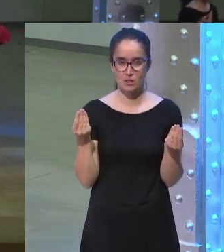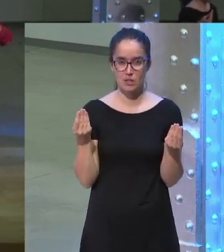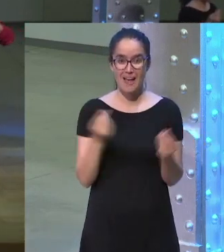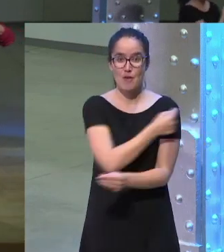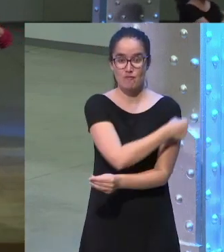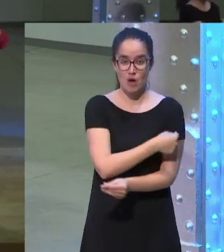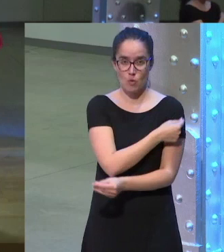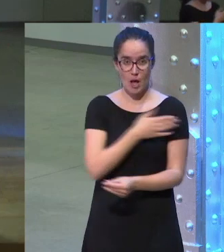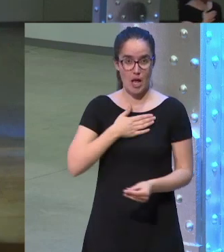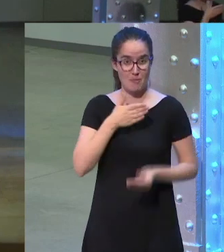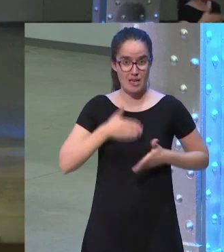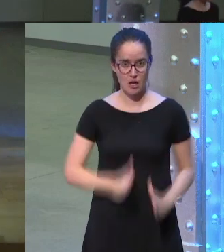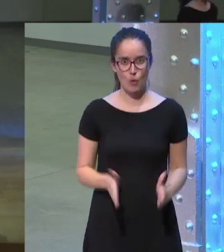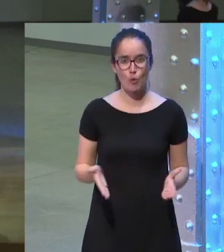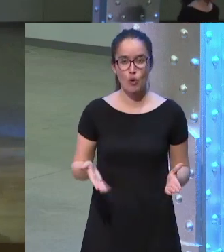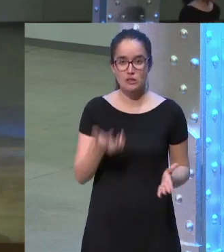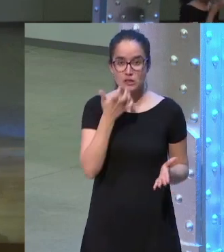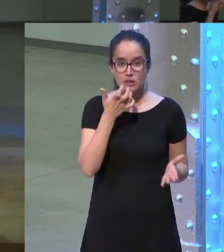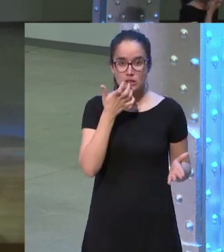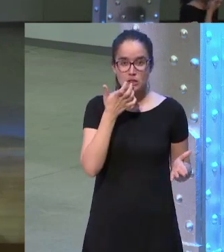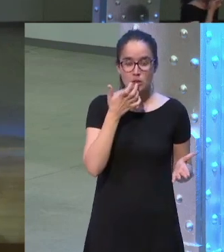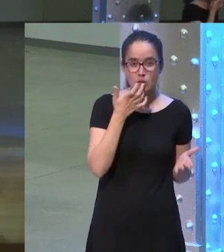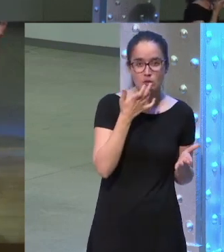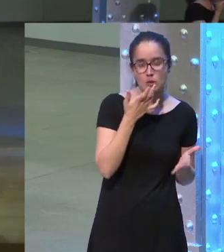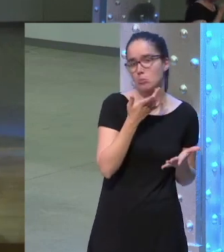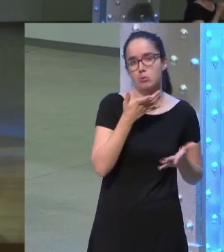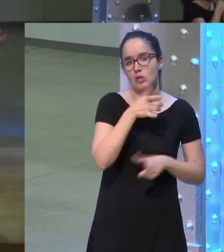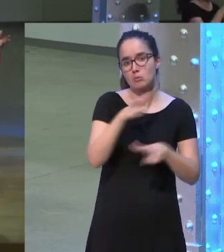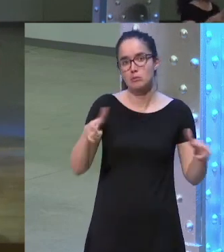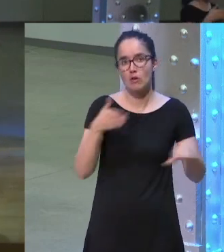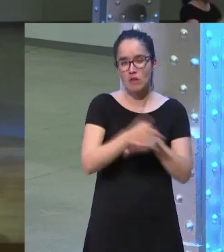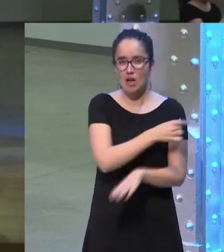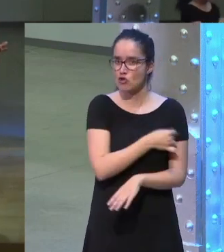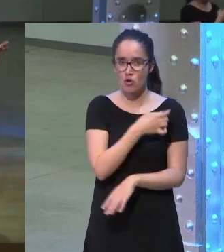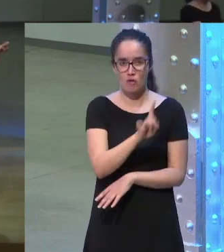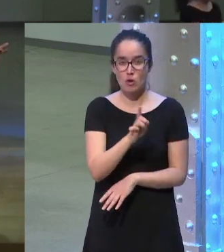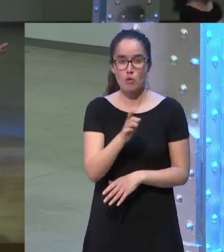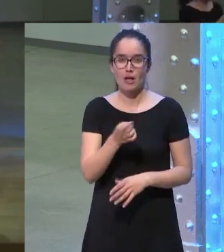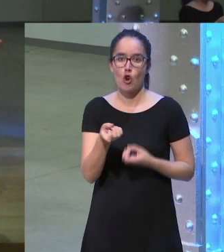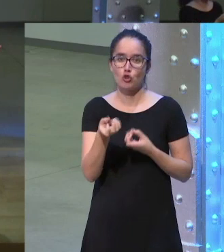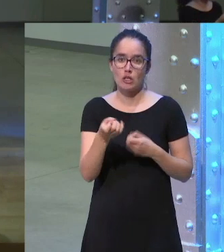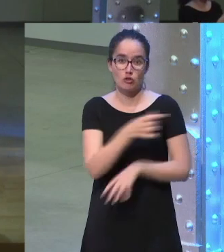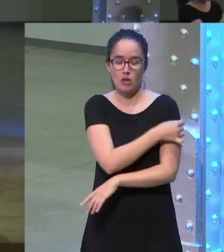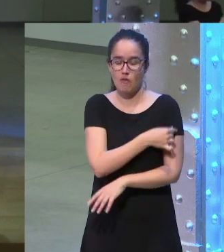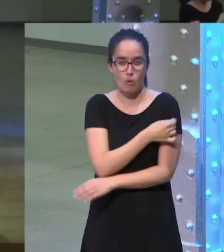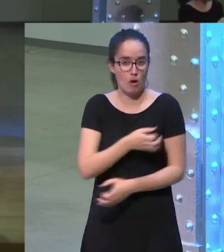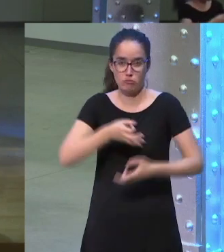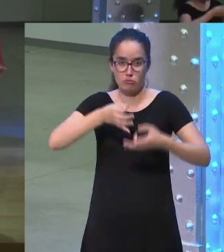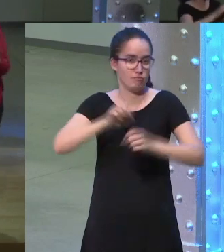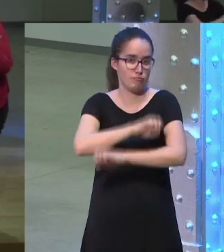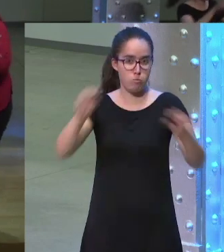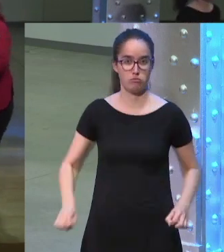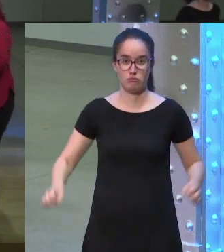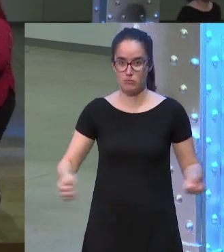de vacunar a su hijo, bueno, si se para a tomarla, porque mucha gente lo vacuna, ¿no? Porque los datos de las vacunas son tan contundentes que